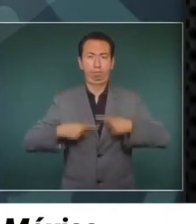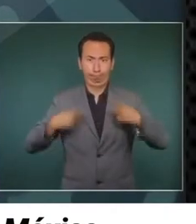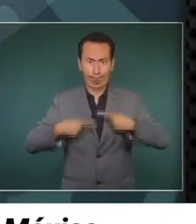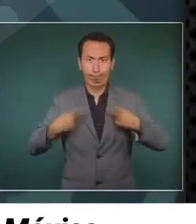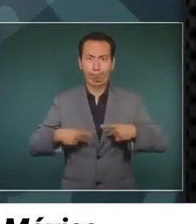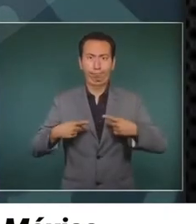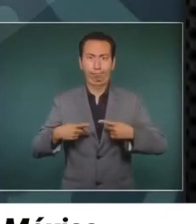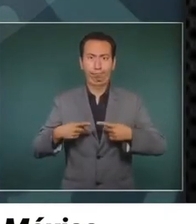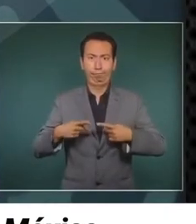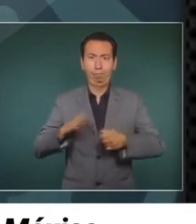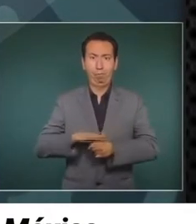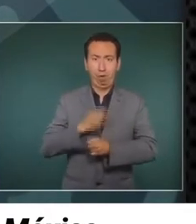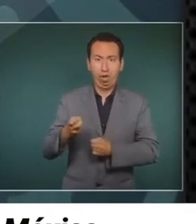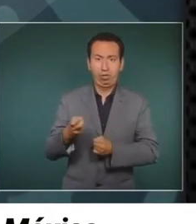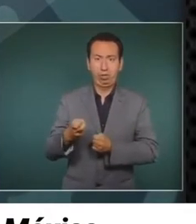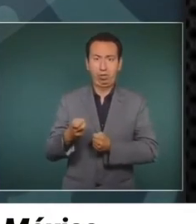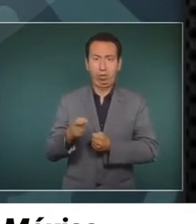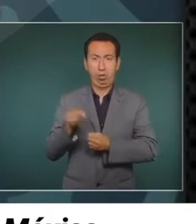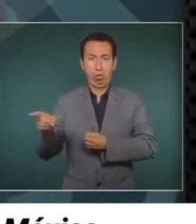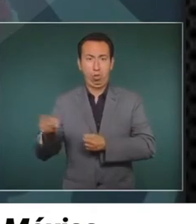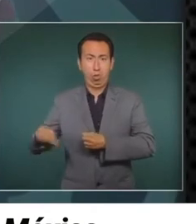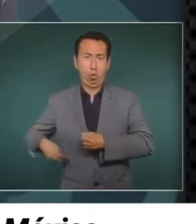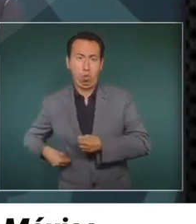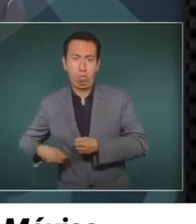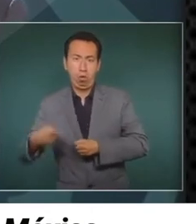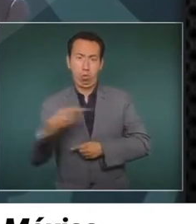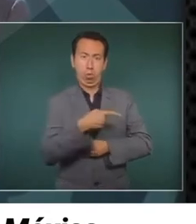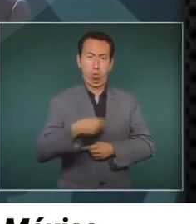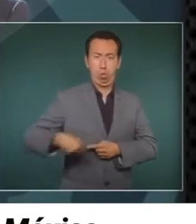en vez de estarnos echando la culpa